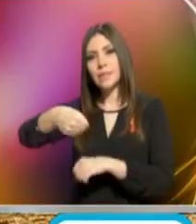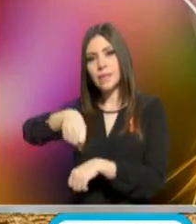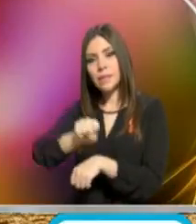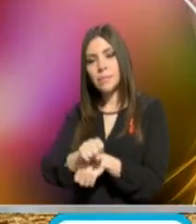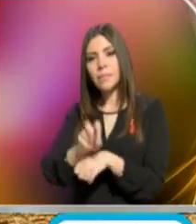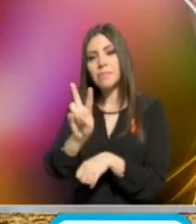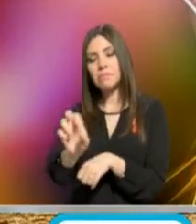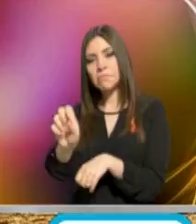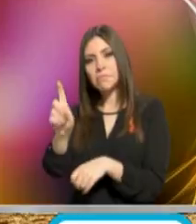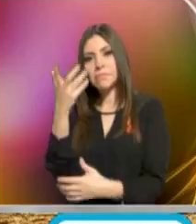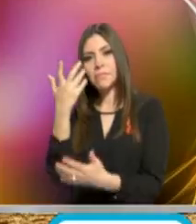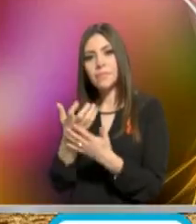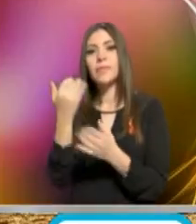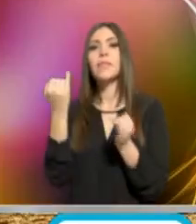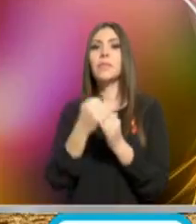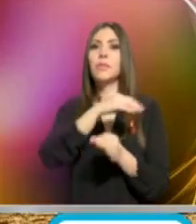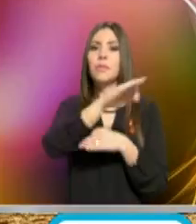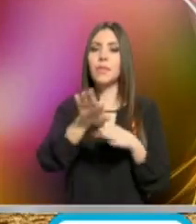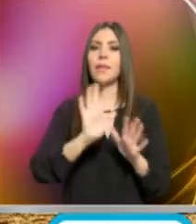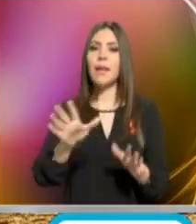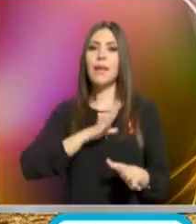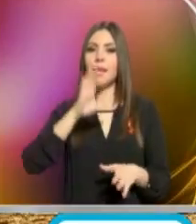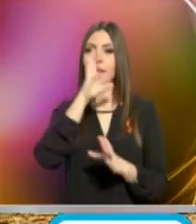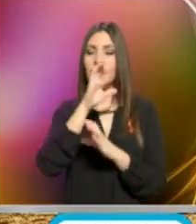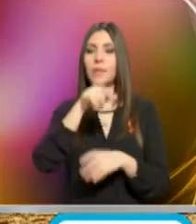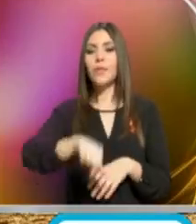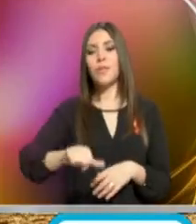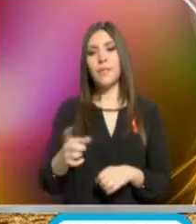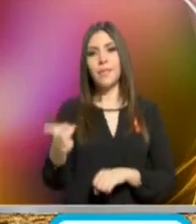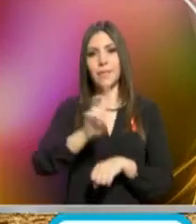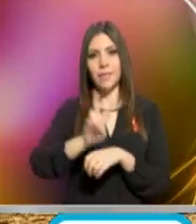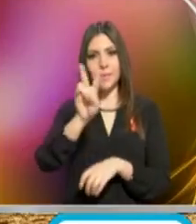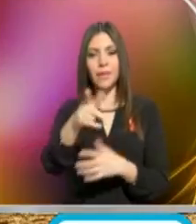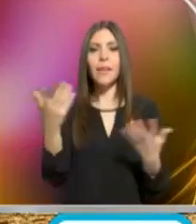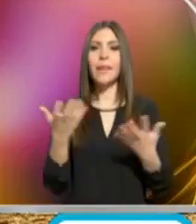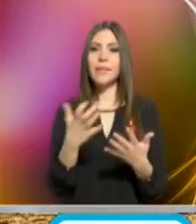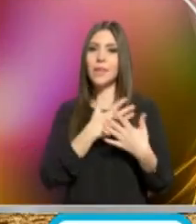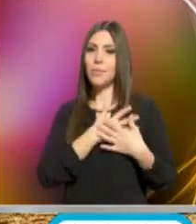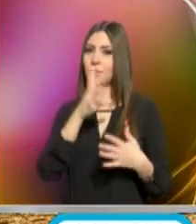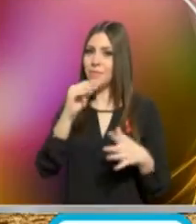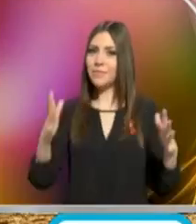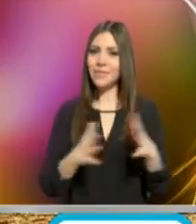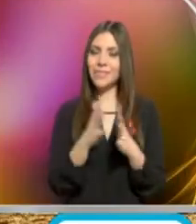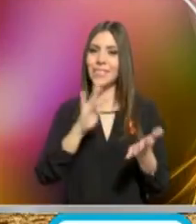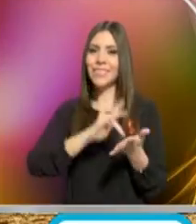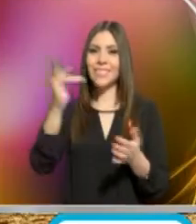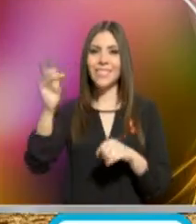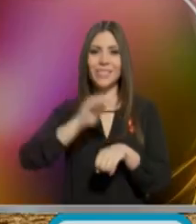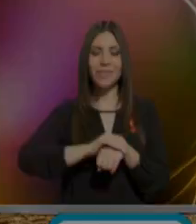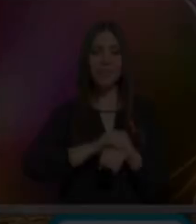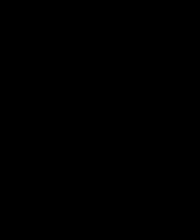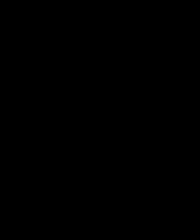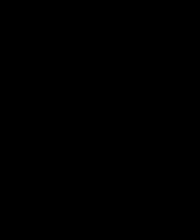para pasársela muy bien durante todo el fin. Así es. Hoy es viernes, el cuerpo lo sabe, hagan el amor, no la guerra. Gracias. Amigos. Gracias, Irene.